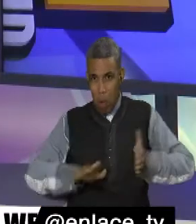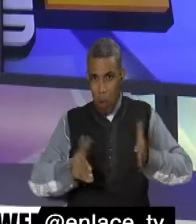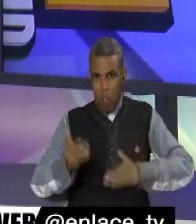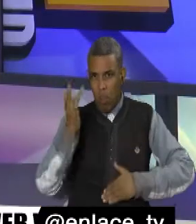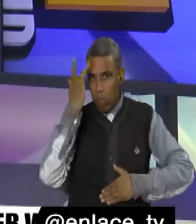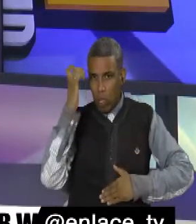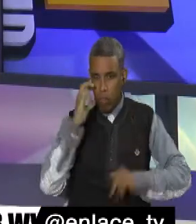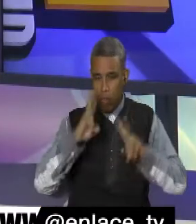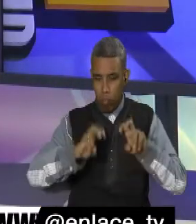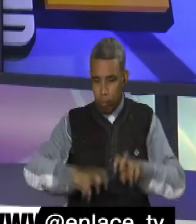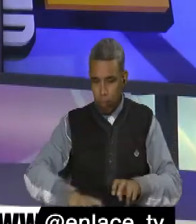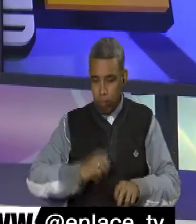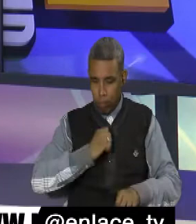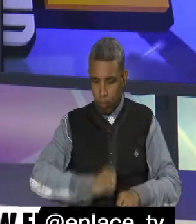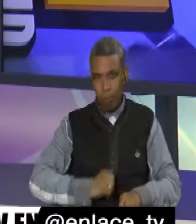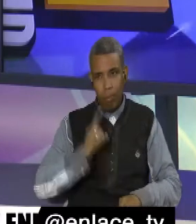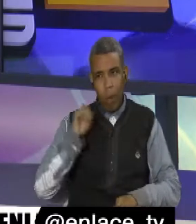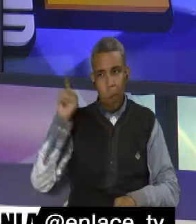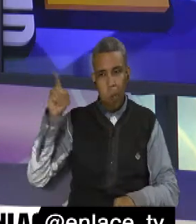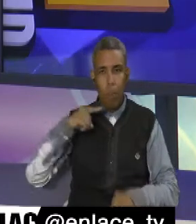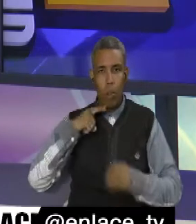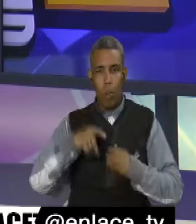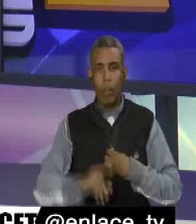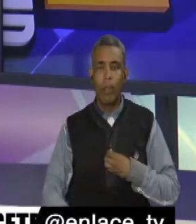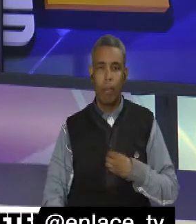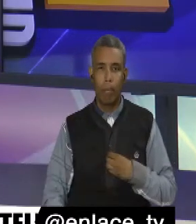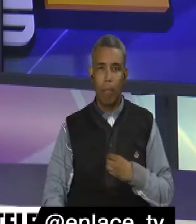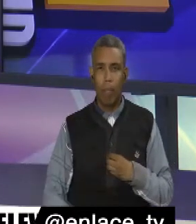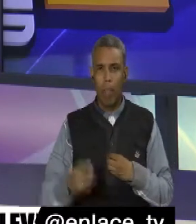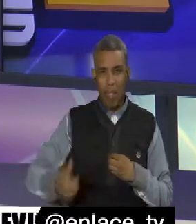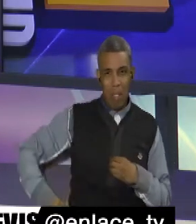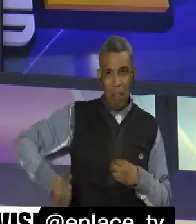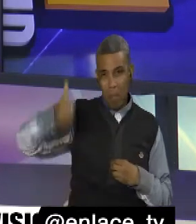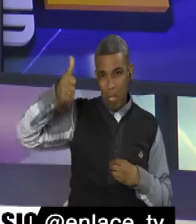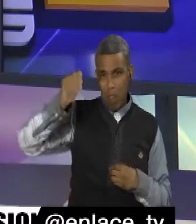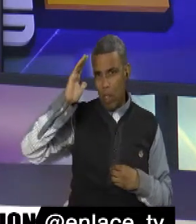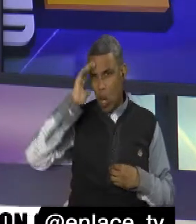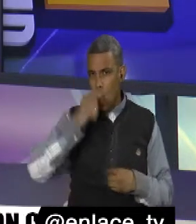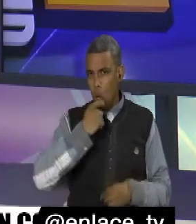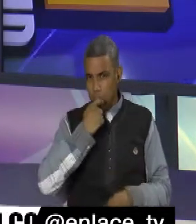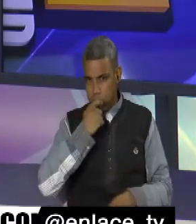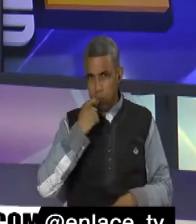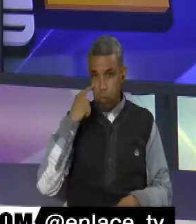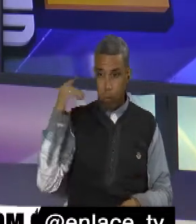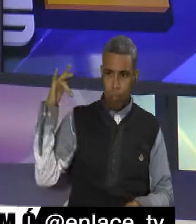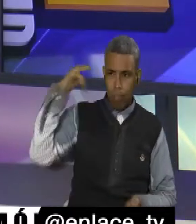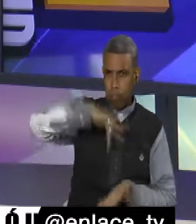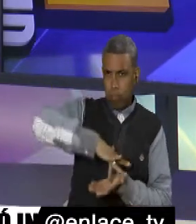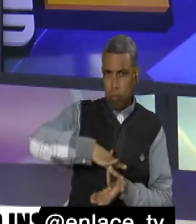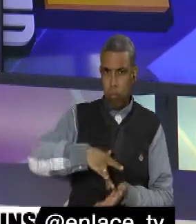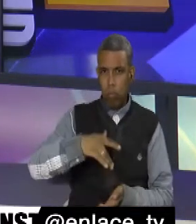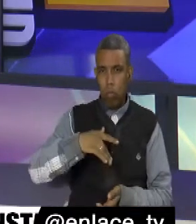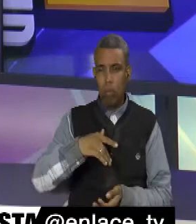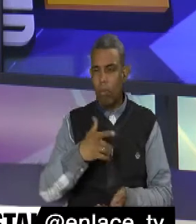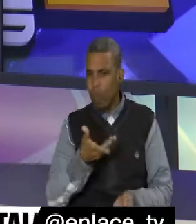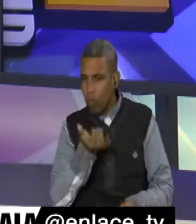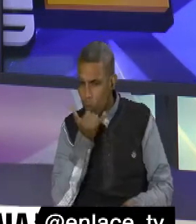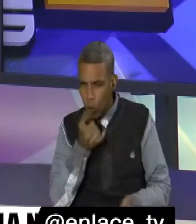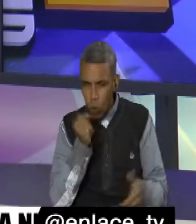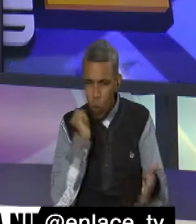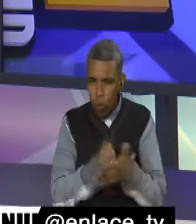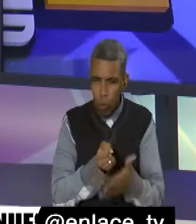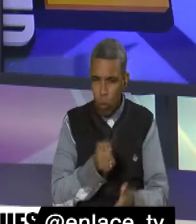Y el director de la Agencia Nacional de Seguridad Vial estuvo en Barranca Bermeja para atender las diligencias por el accidente vial de ayer en el sector de La Carbonera,